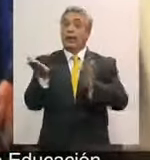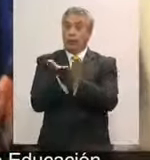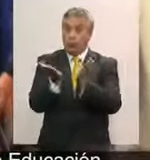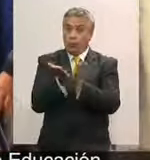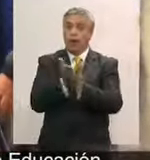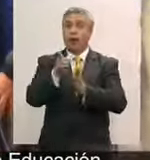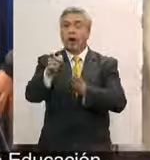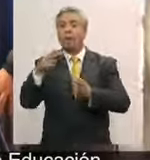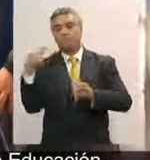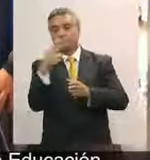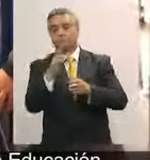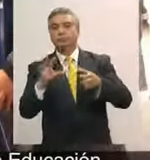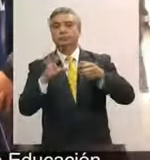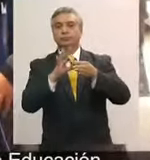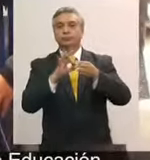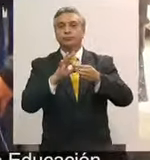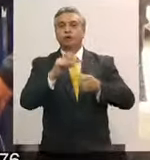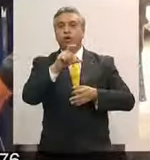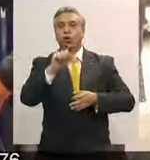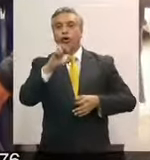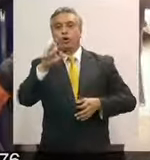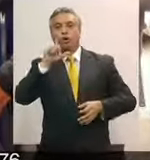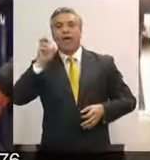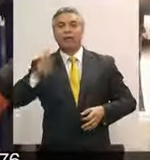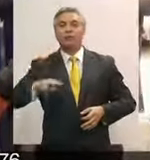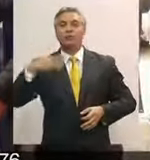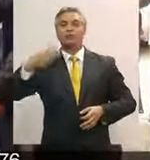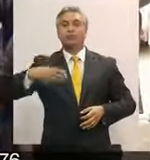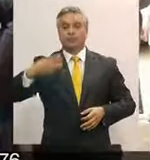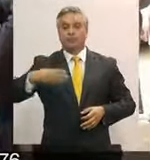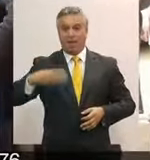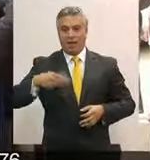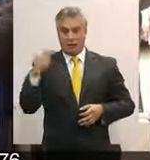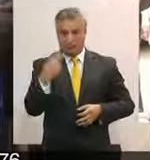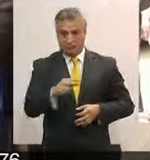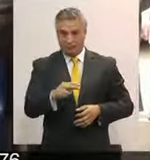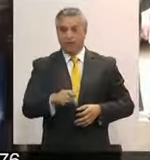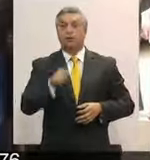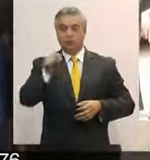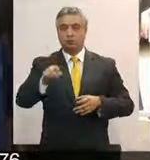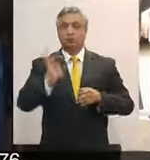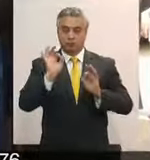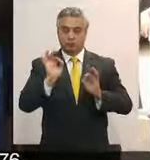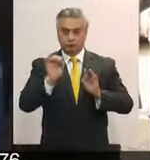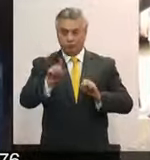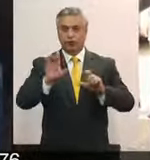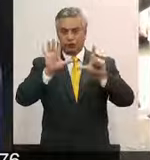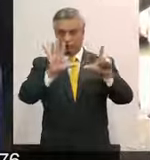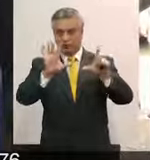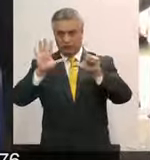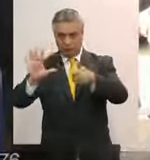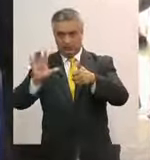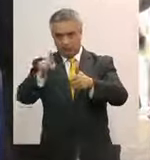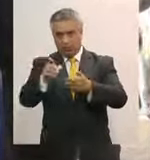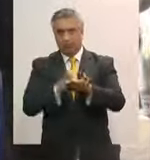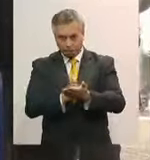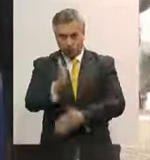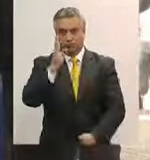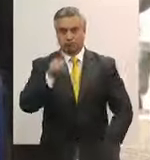de la Corporación Municipal de Educación y se creó el 16 de noviembre de 1976.